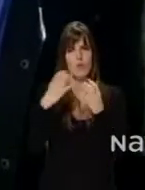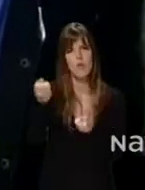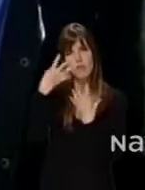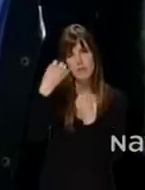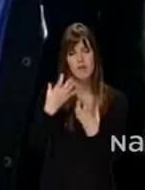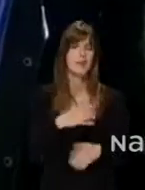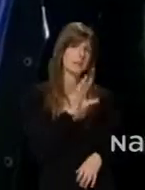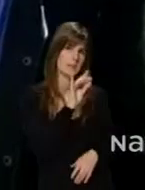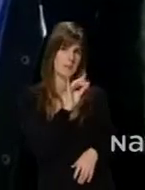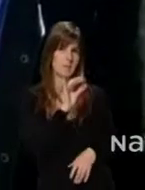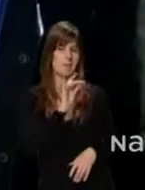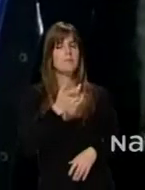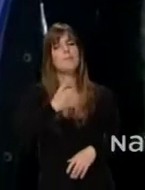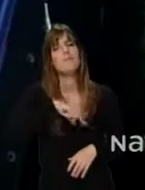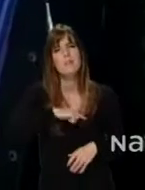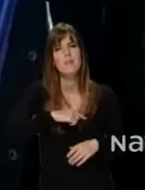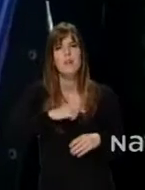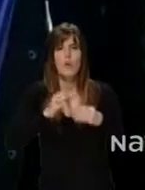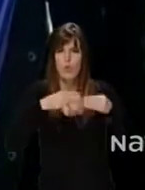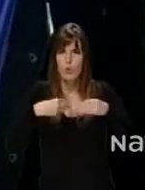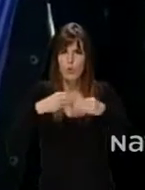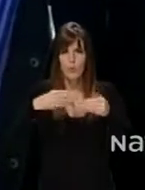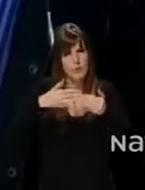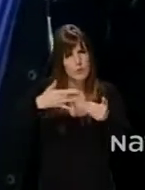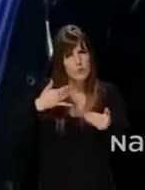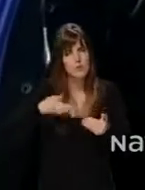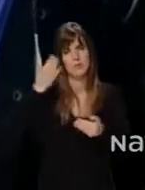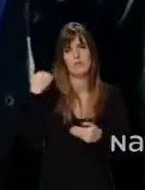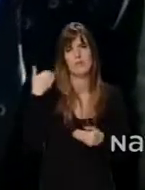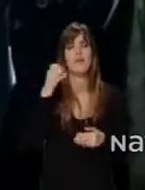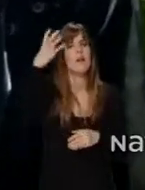tenemos constancia es con Sancho VII el Fuerte, que